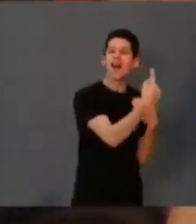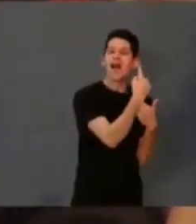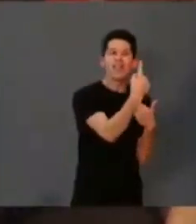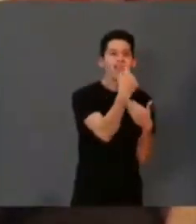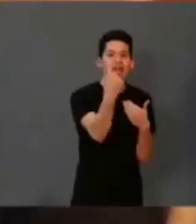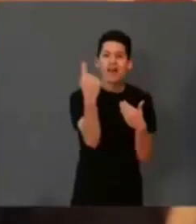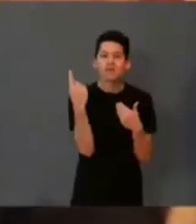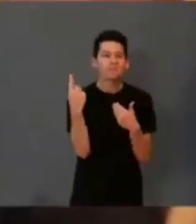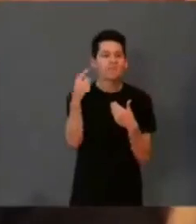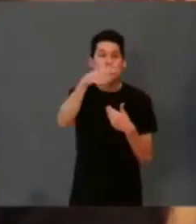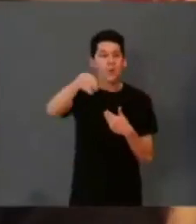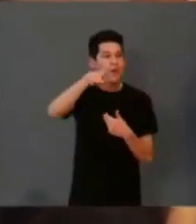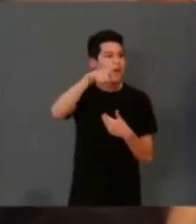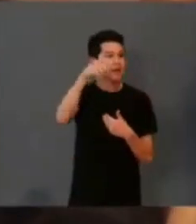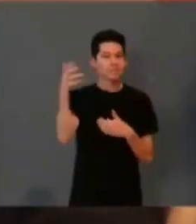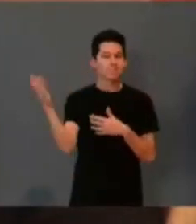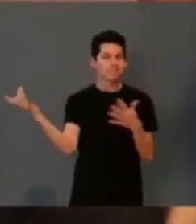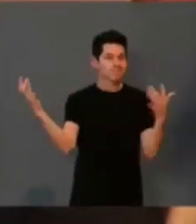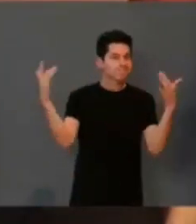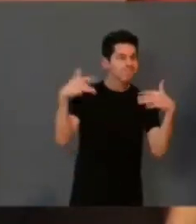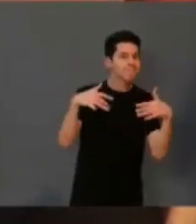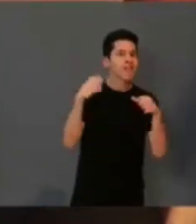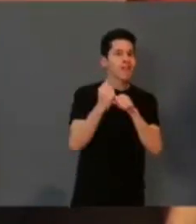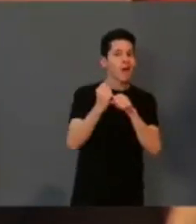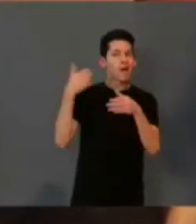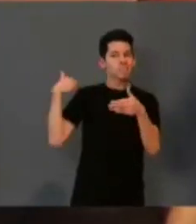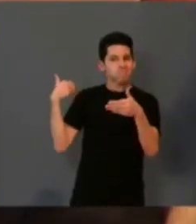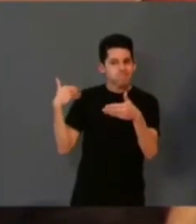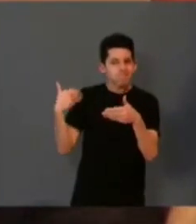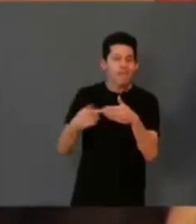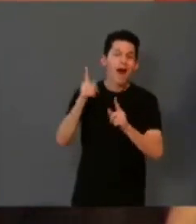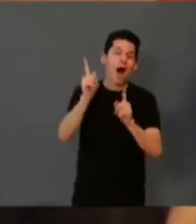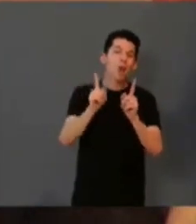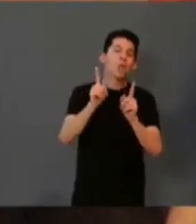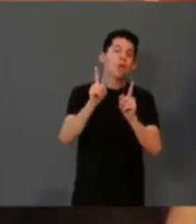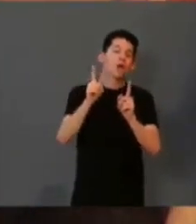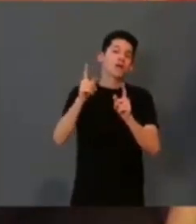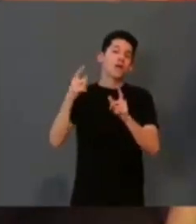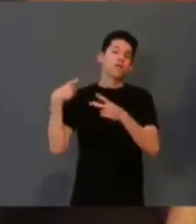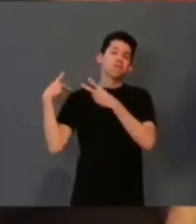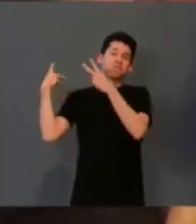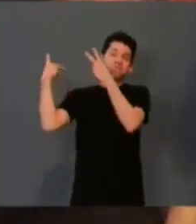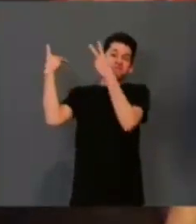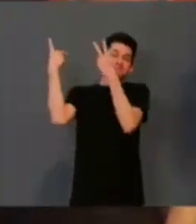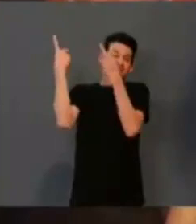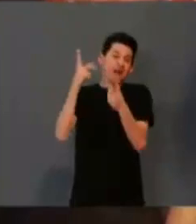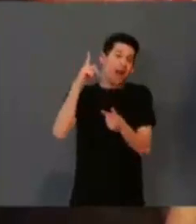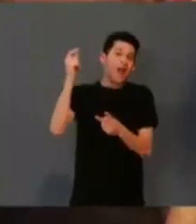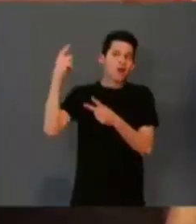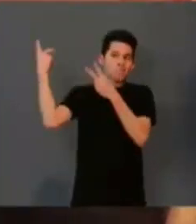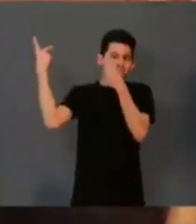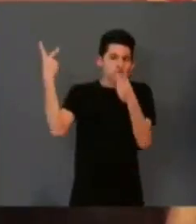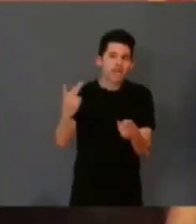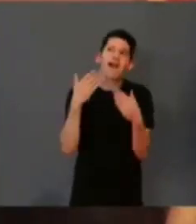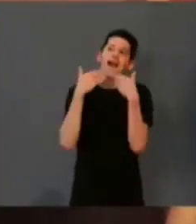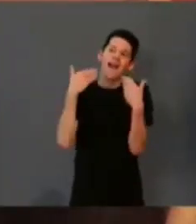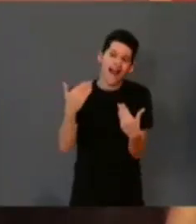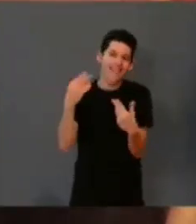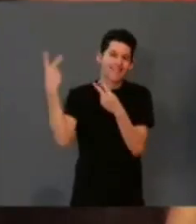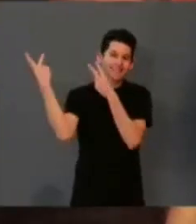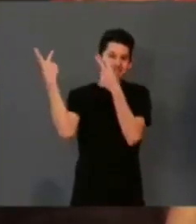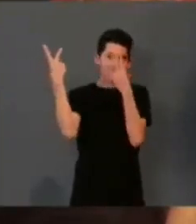uno de ustedes que ha llegado hasta aquí digamos algunos han tenido que hacer muchos kilómetros para para poder llegar muchísimas gracias y hacerse tiempo